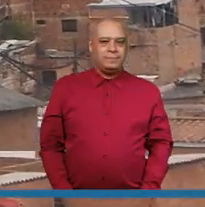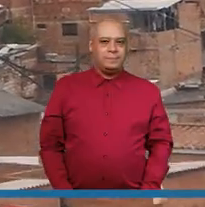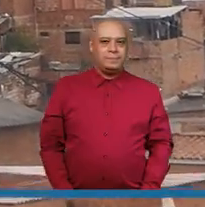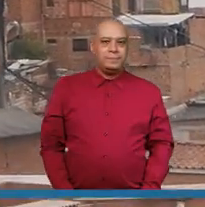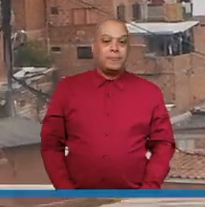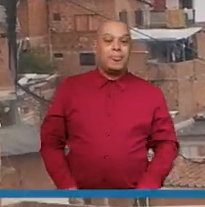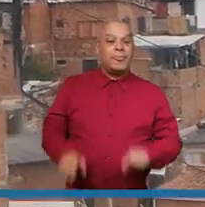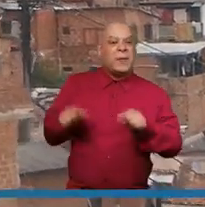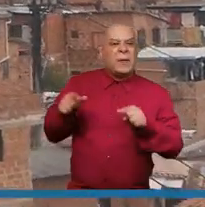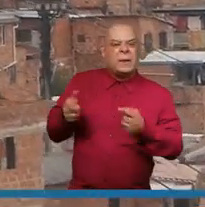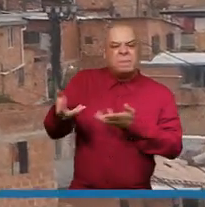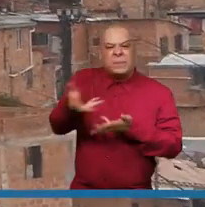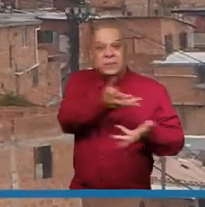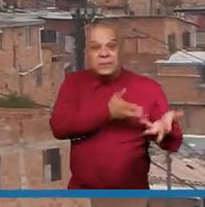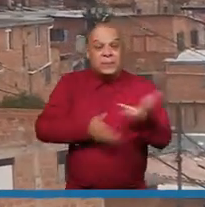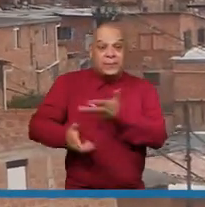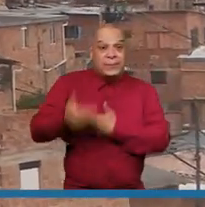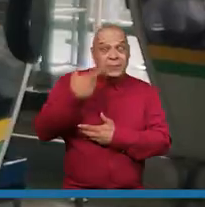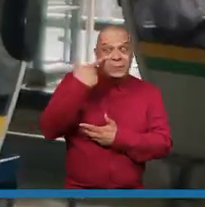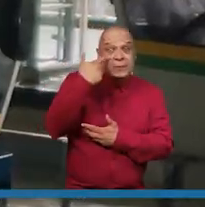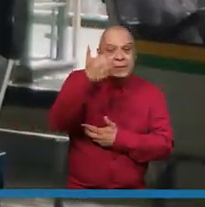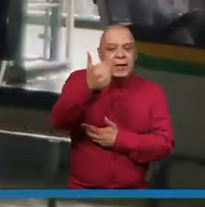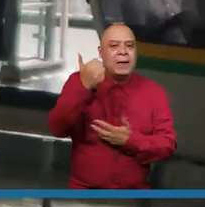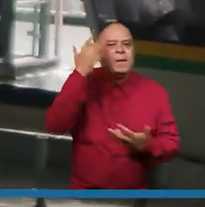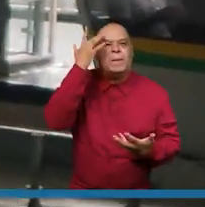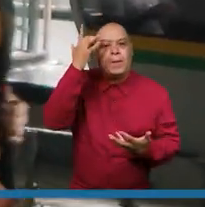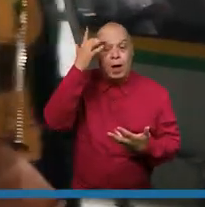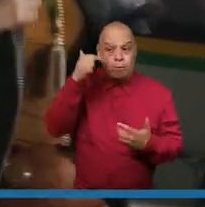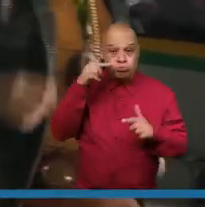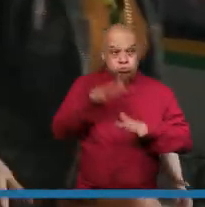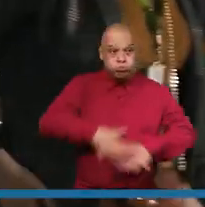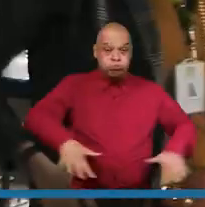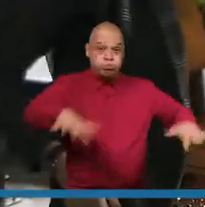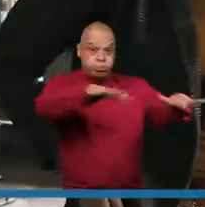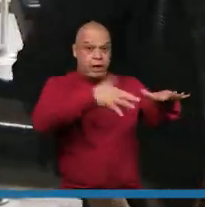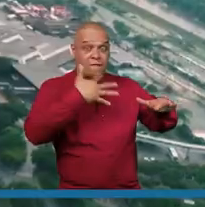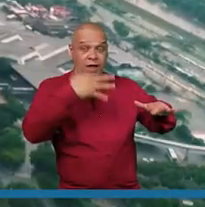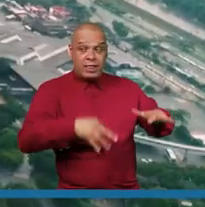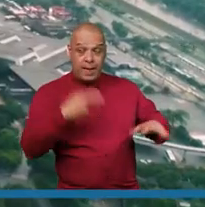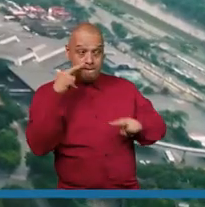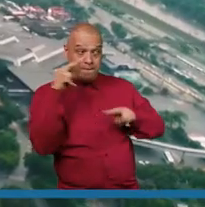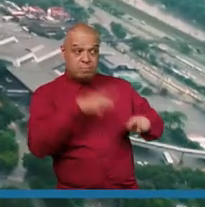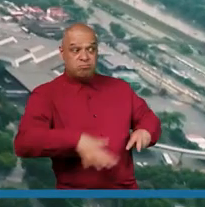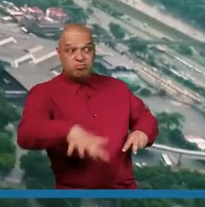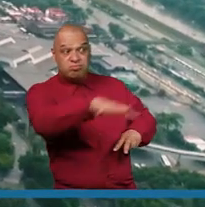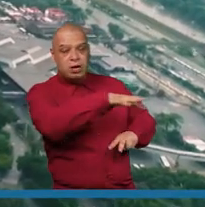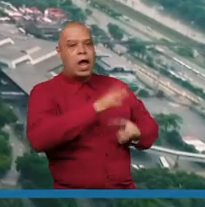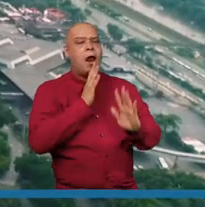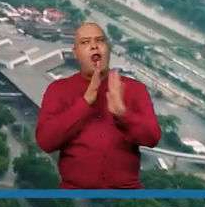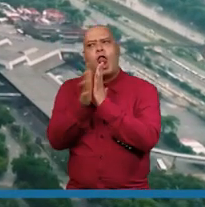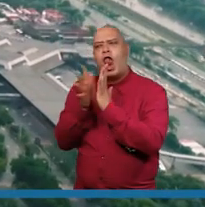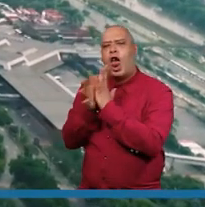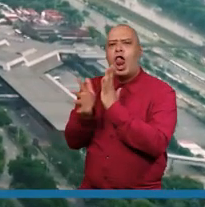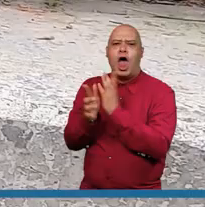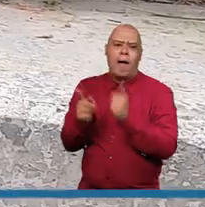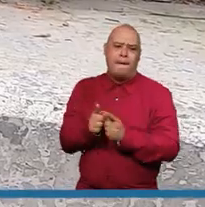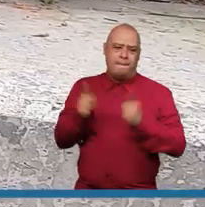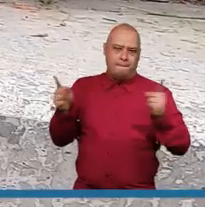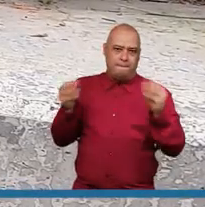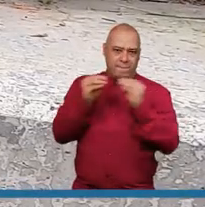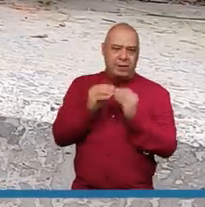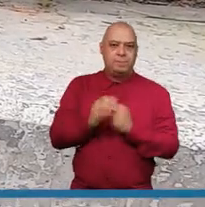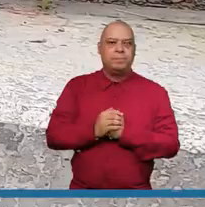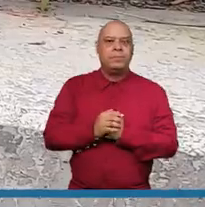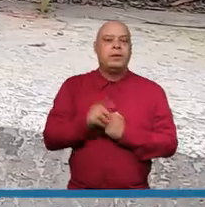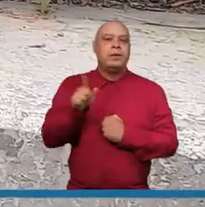Este fue un ejercicio bien interesante porque pudimos presentarle la realidad de la ciudad. También tuvimos agendas paralelas, como fue con la